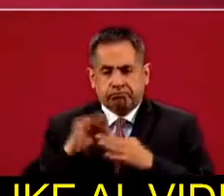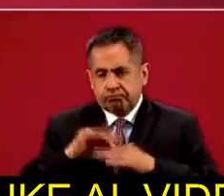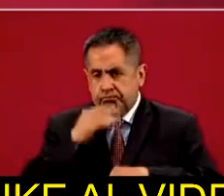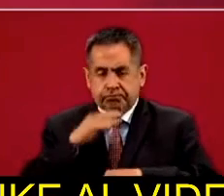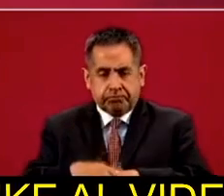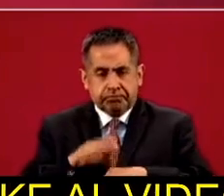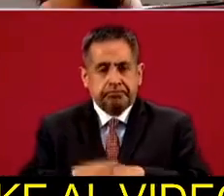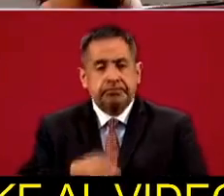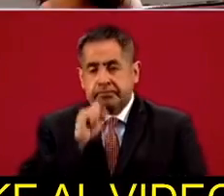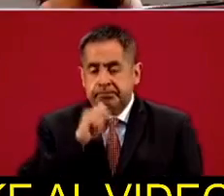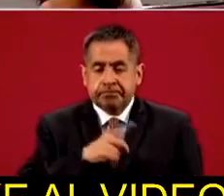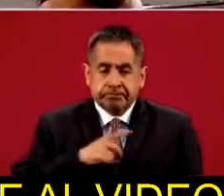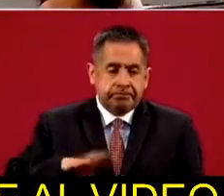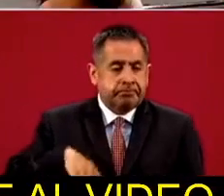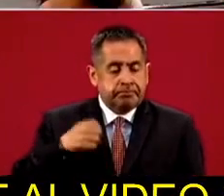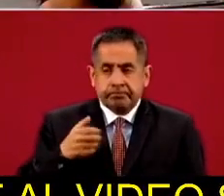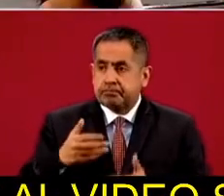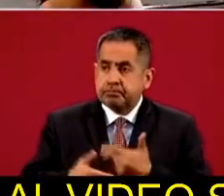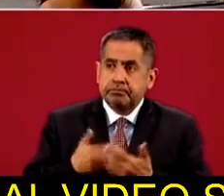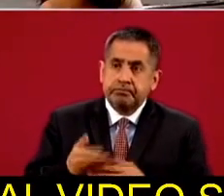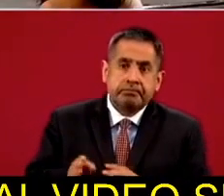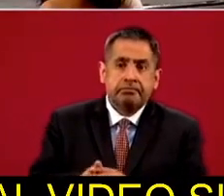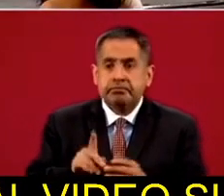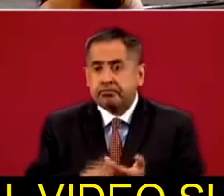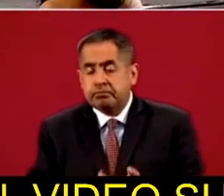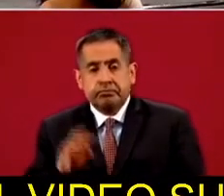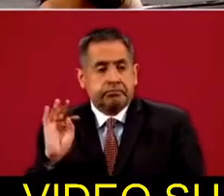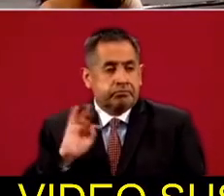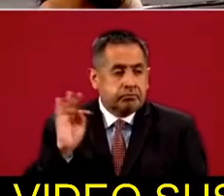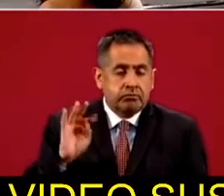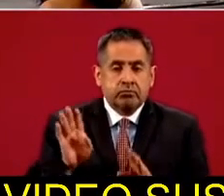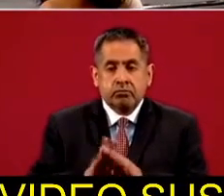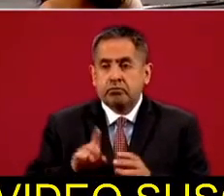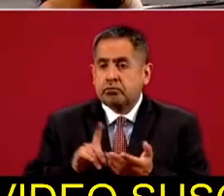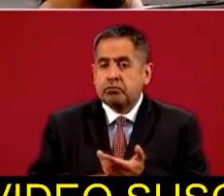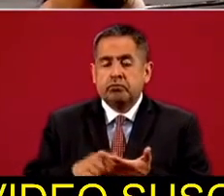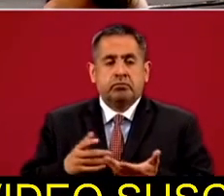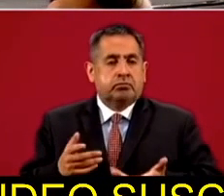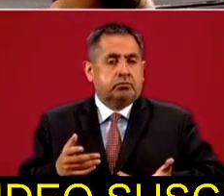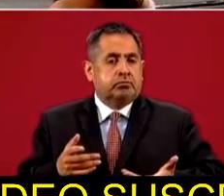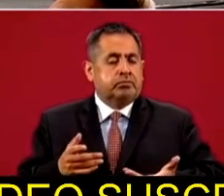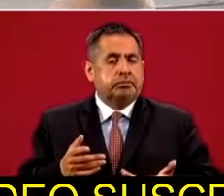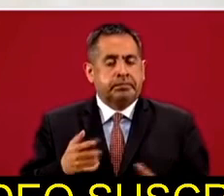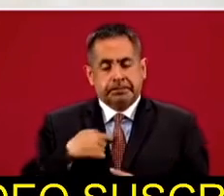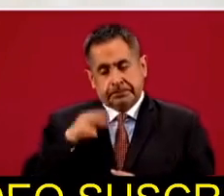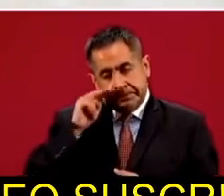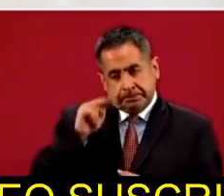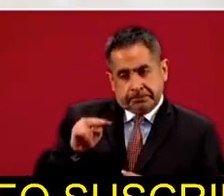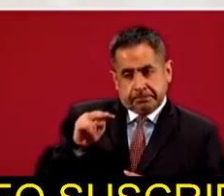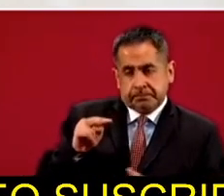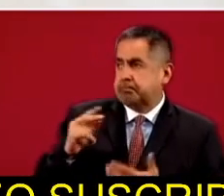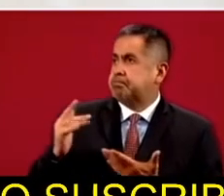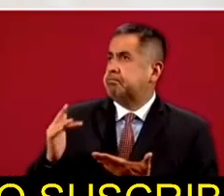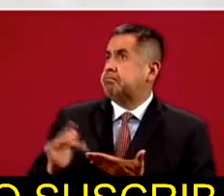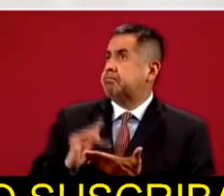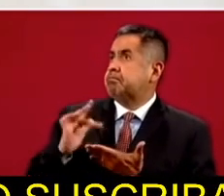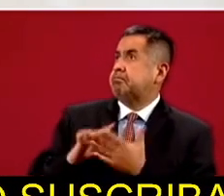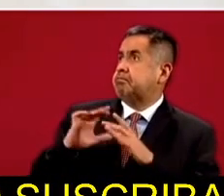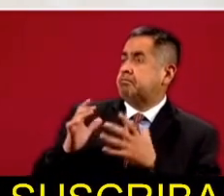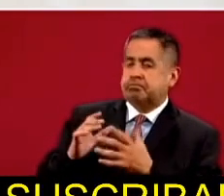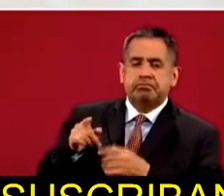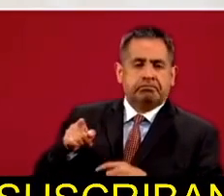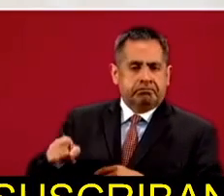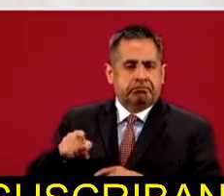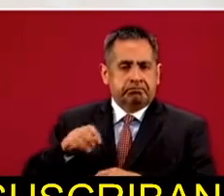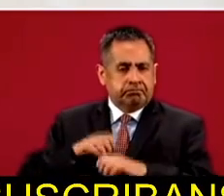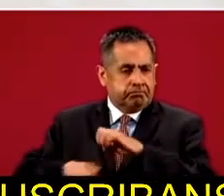Tuvimos también que, ante esa posibilidad muy sólida, muy fuerte, que hemos tenido con el apoyo de la embajada y de